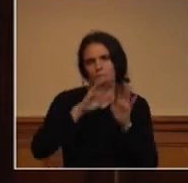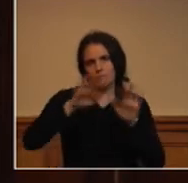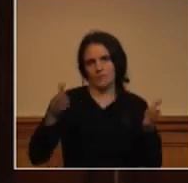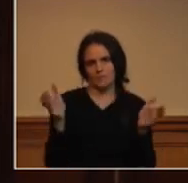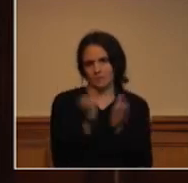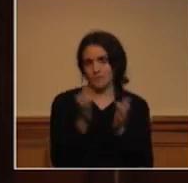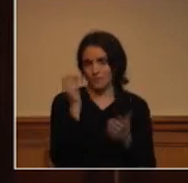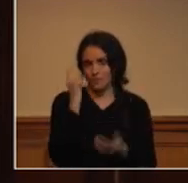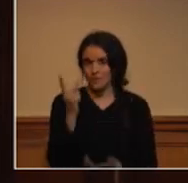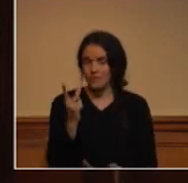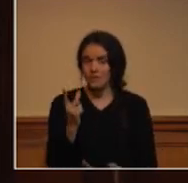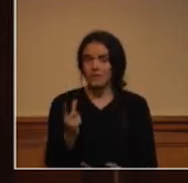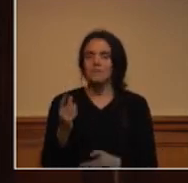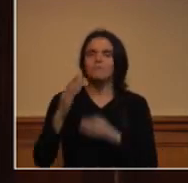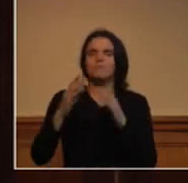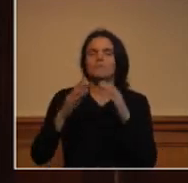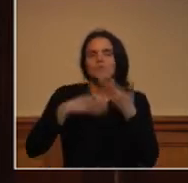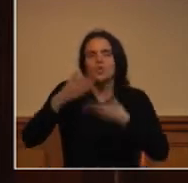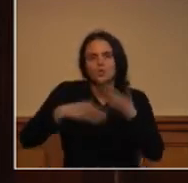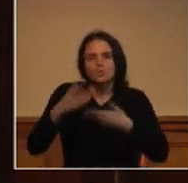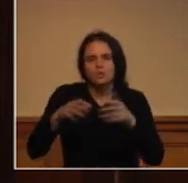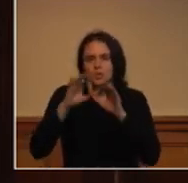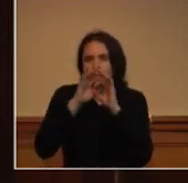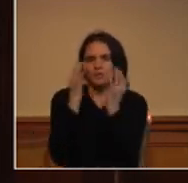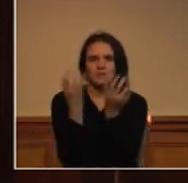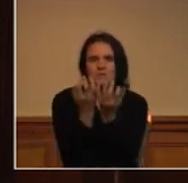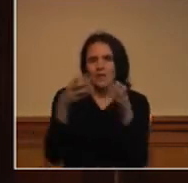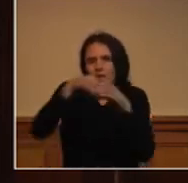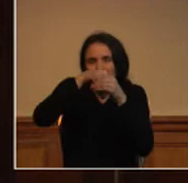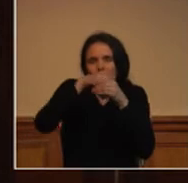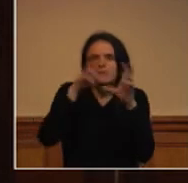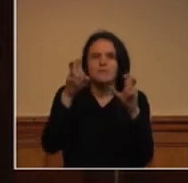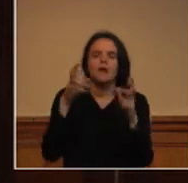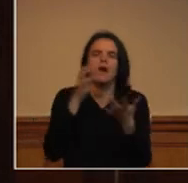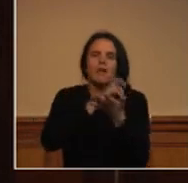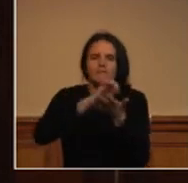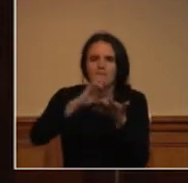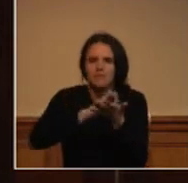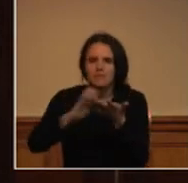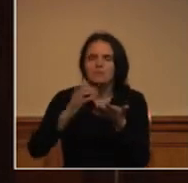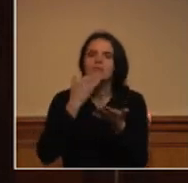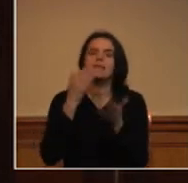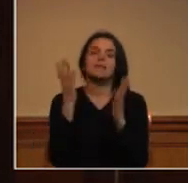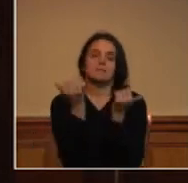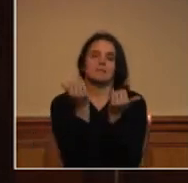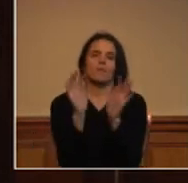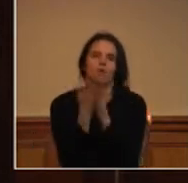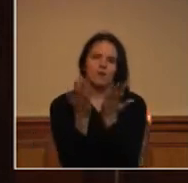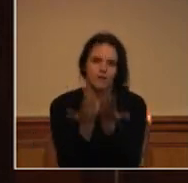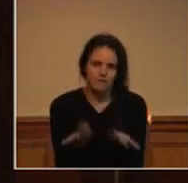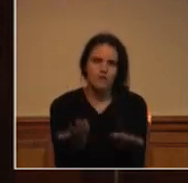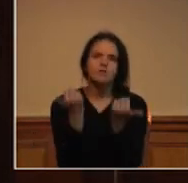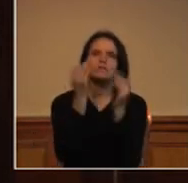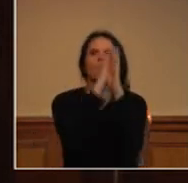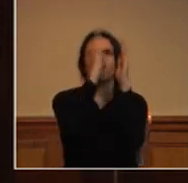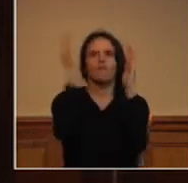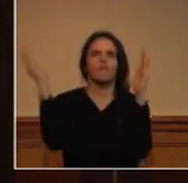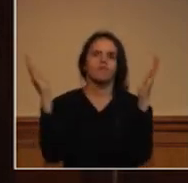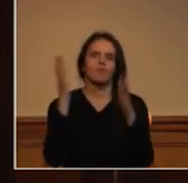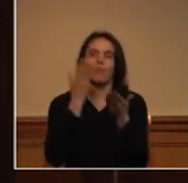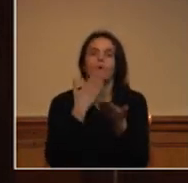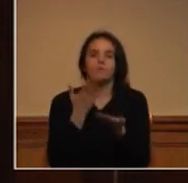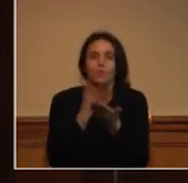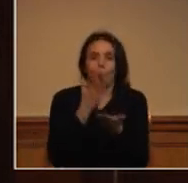Necesitamos trabajar por procesos integrales de alfabetización, necesitamos libros, necesitamos bibliotecas en las